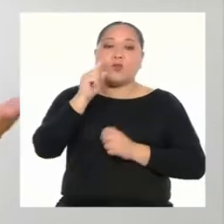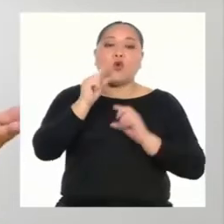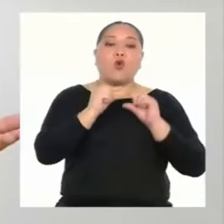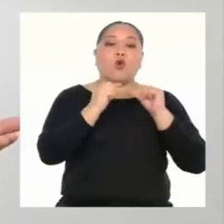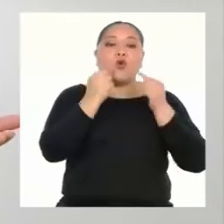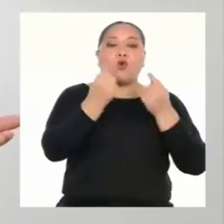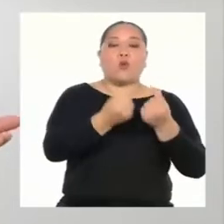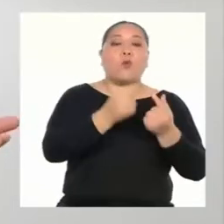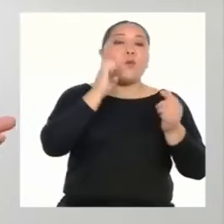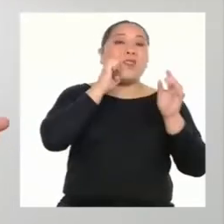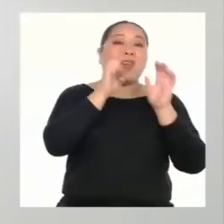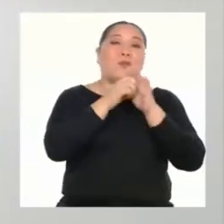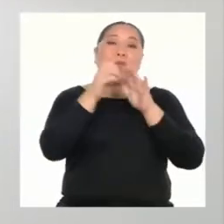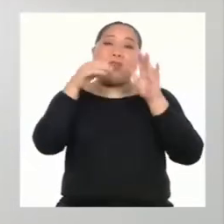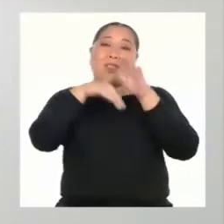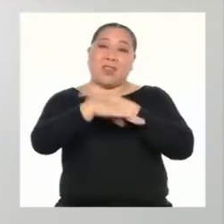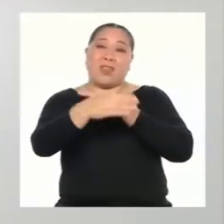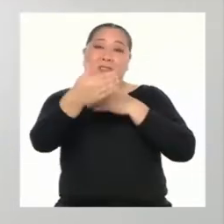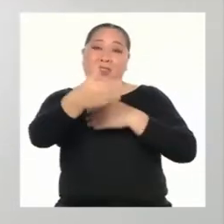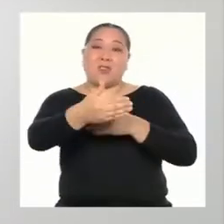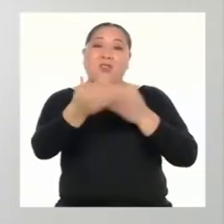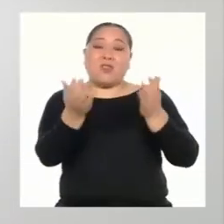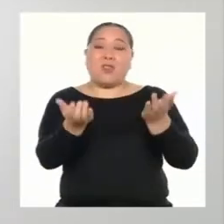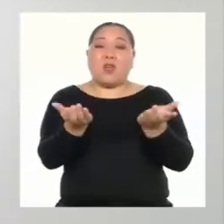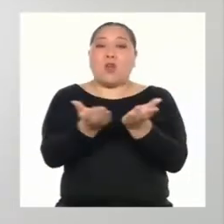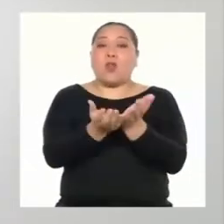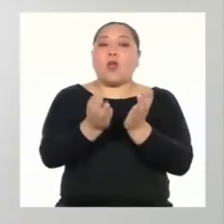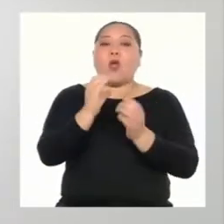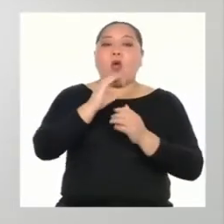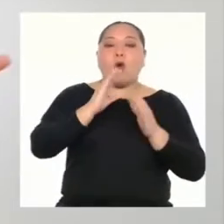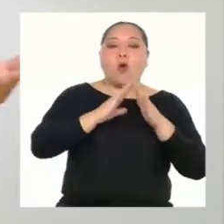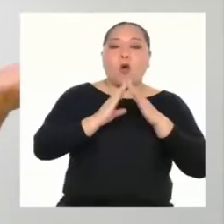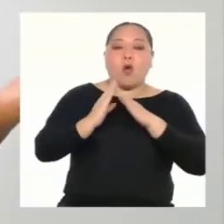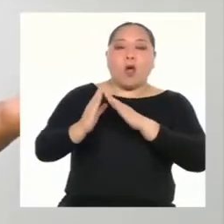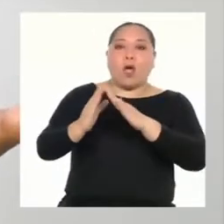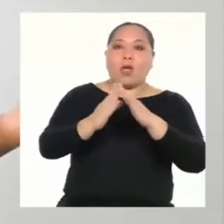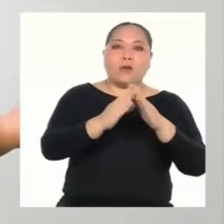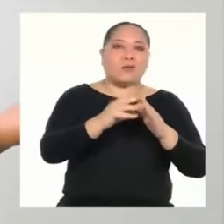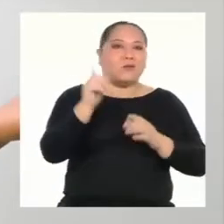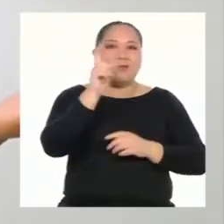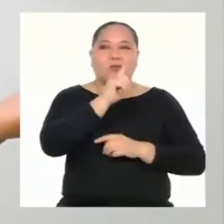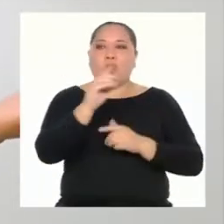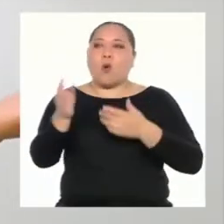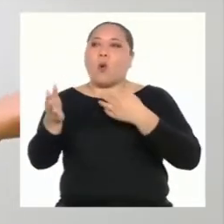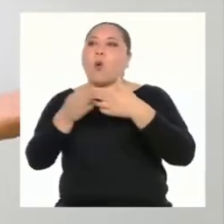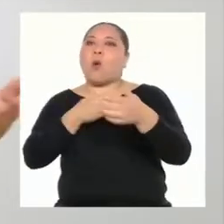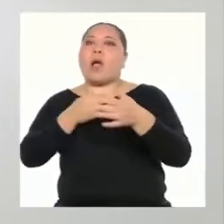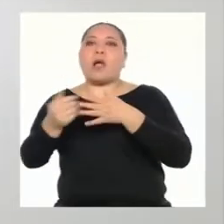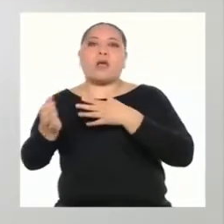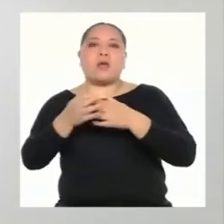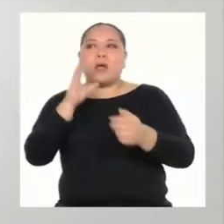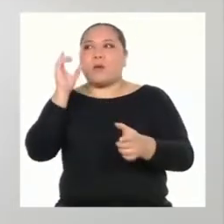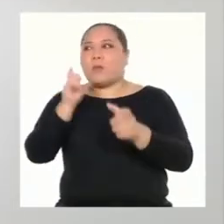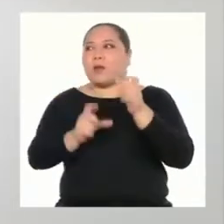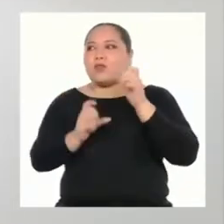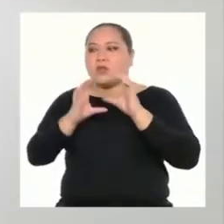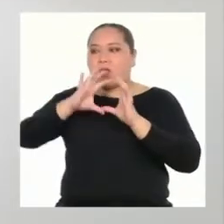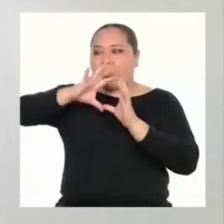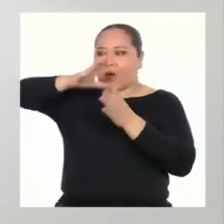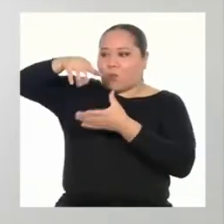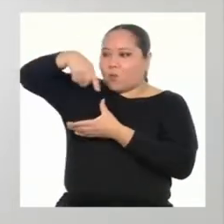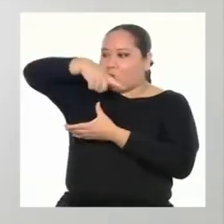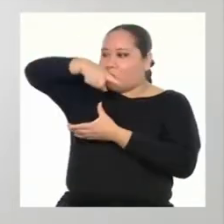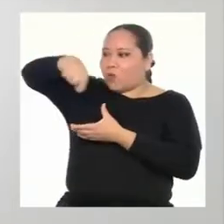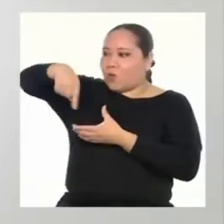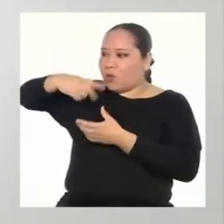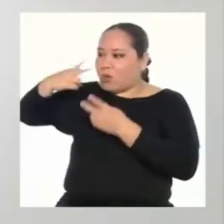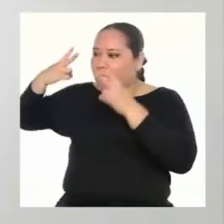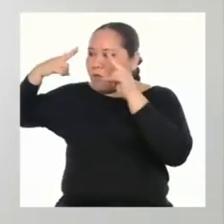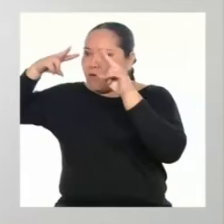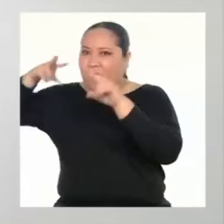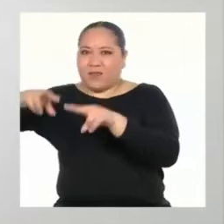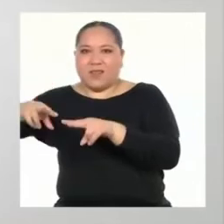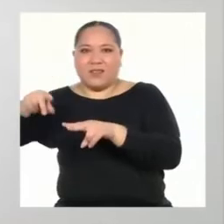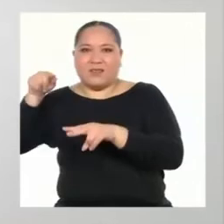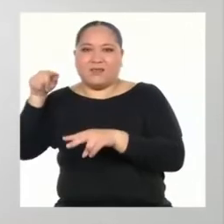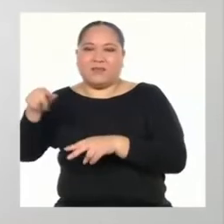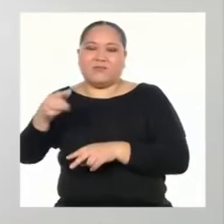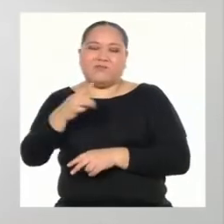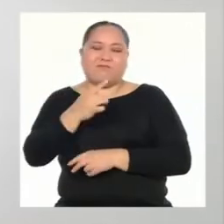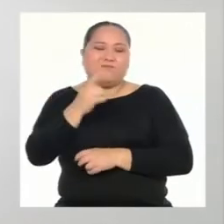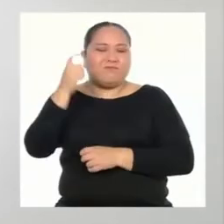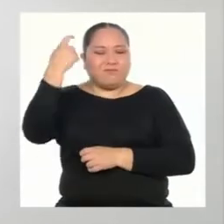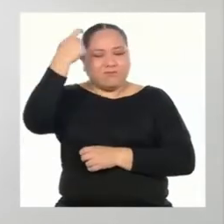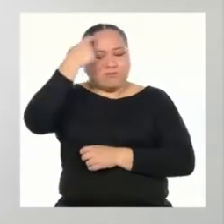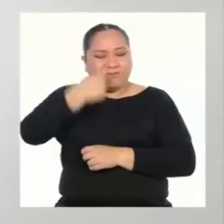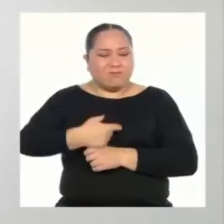determinado, como compañeros de clase o el vecindario, sino cualquier persona del planeta, lo cual genera que la persona